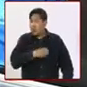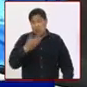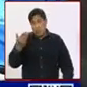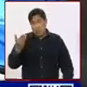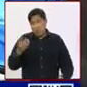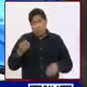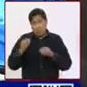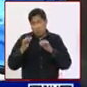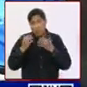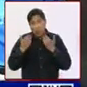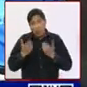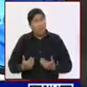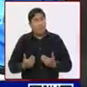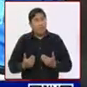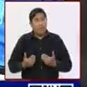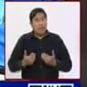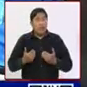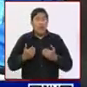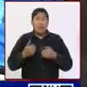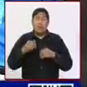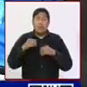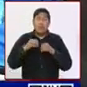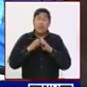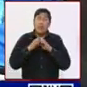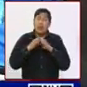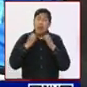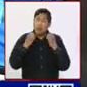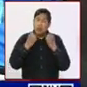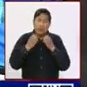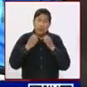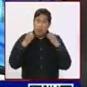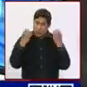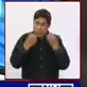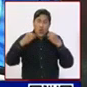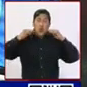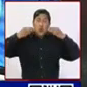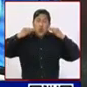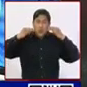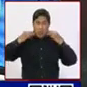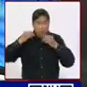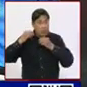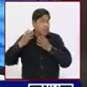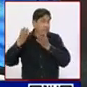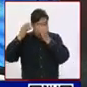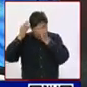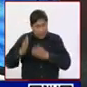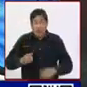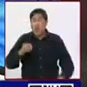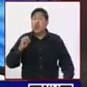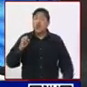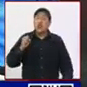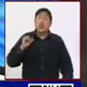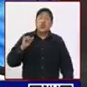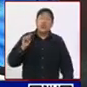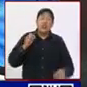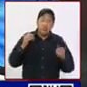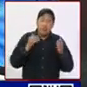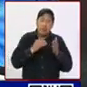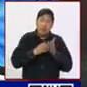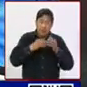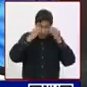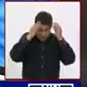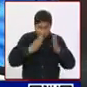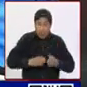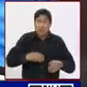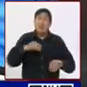de local por ahora en el Gilberto Parada de Montero. Sí, Mauricio Soria frente a Ervin Sánchez, recordando